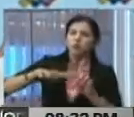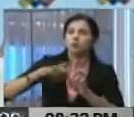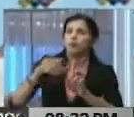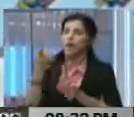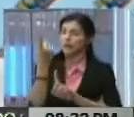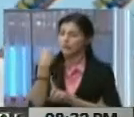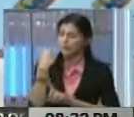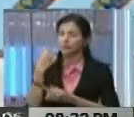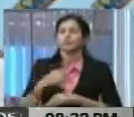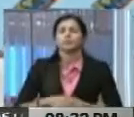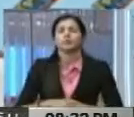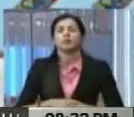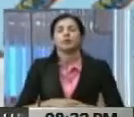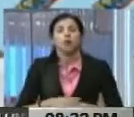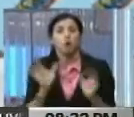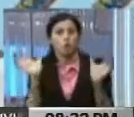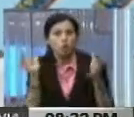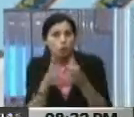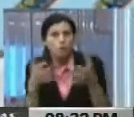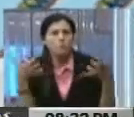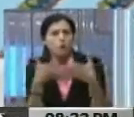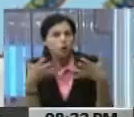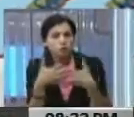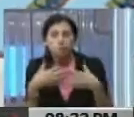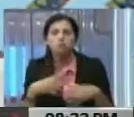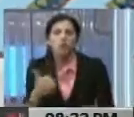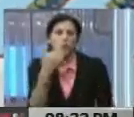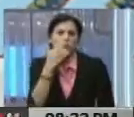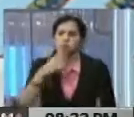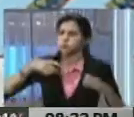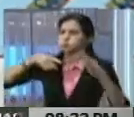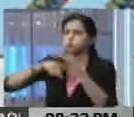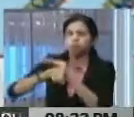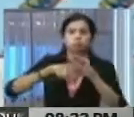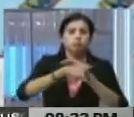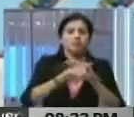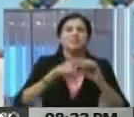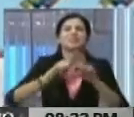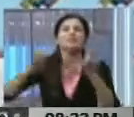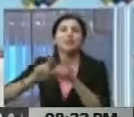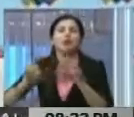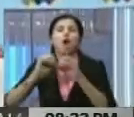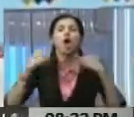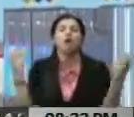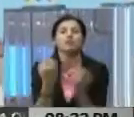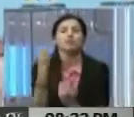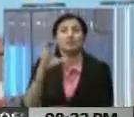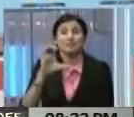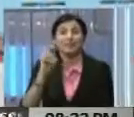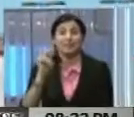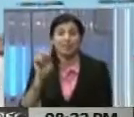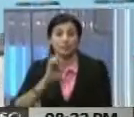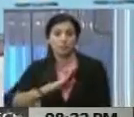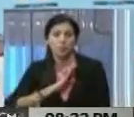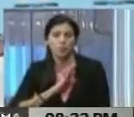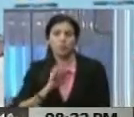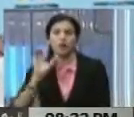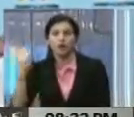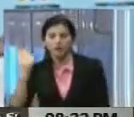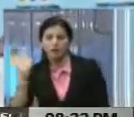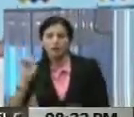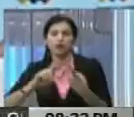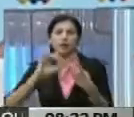en el día de ayer, donde grupos violentos irrumpieron en distintas sedes e instalaciones del Poder Electoral, en Plaza Caracas,